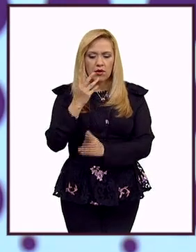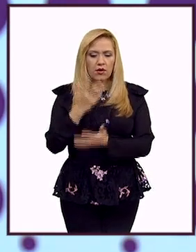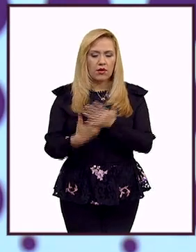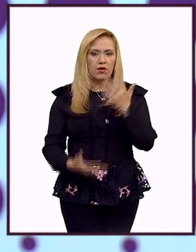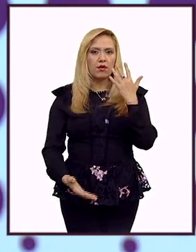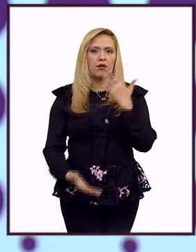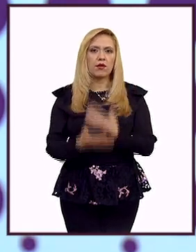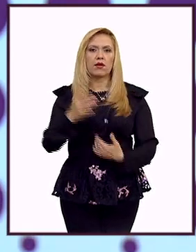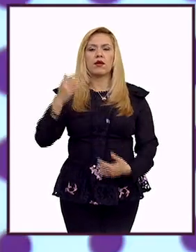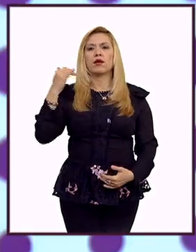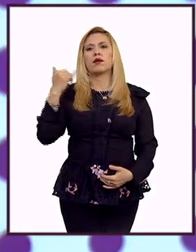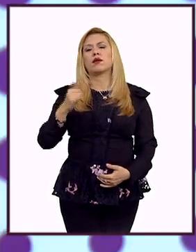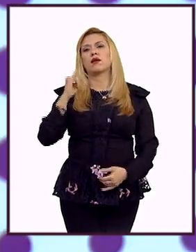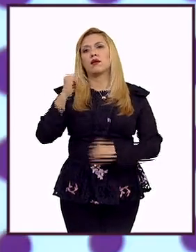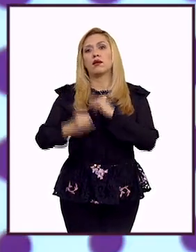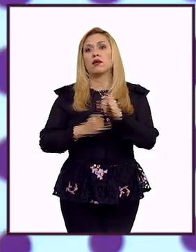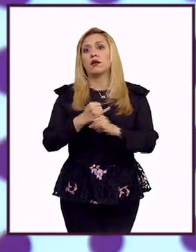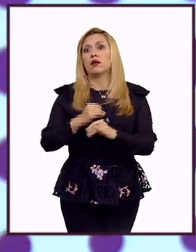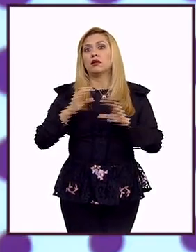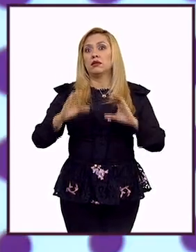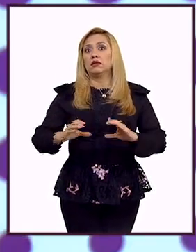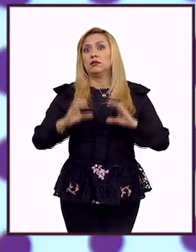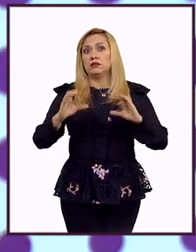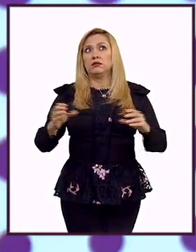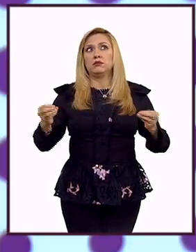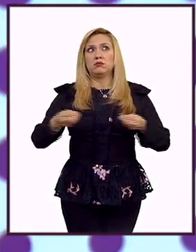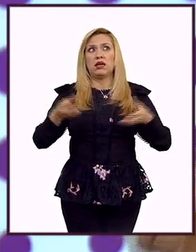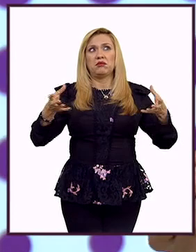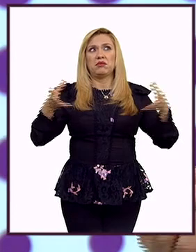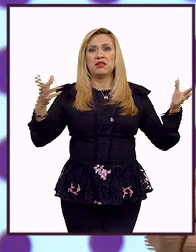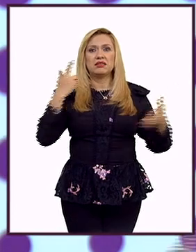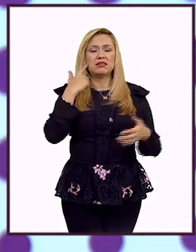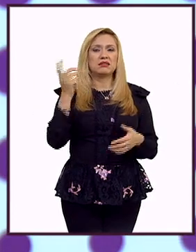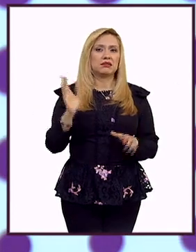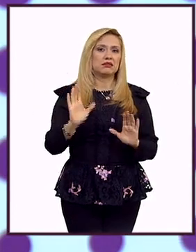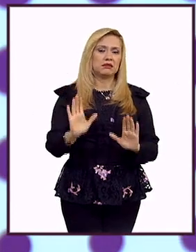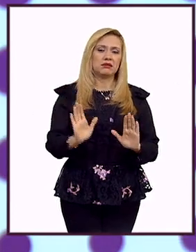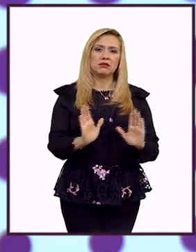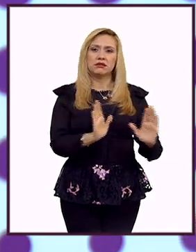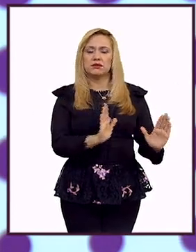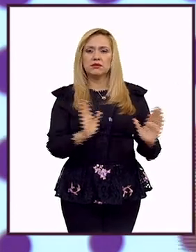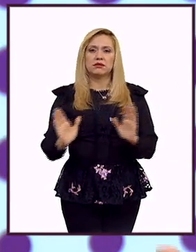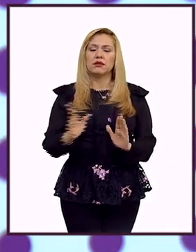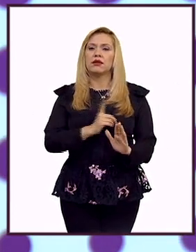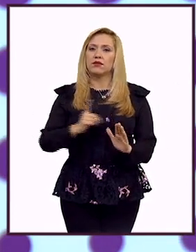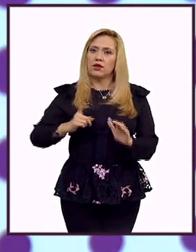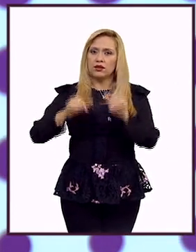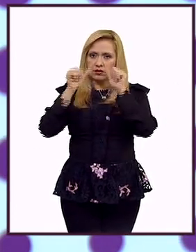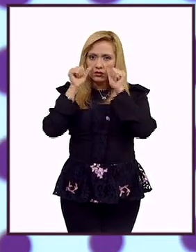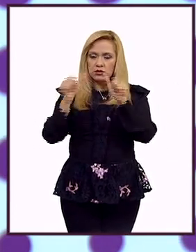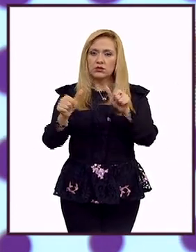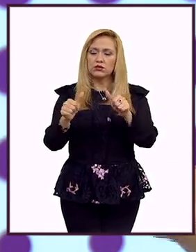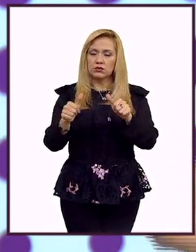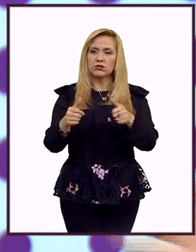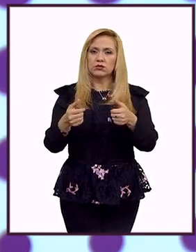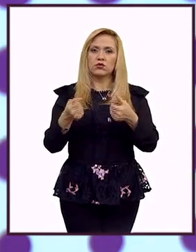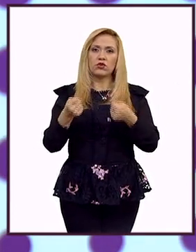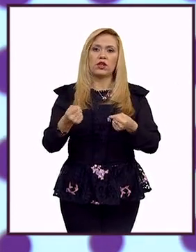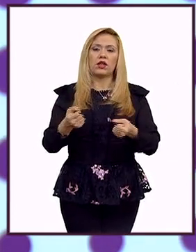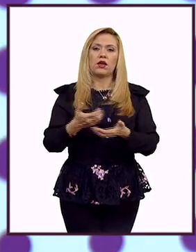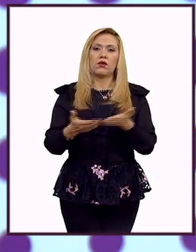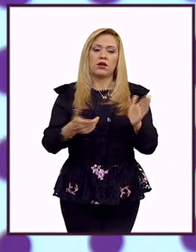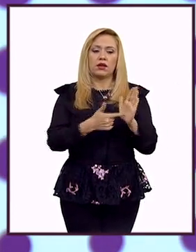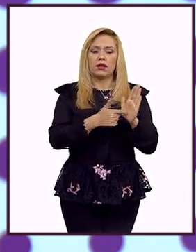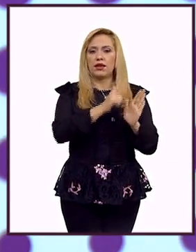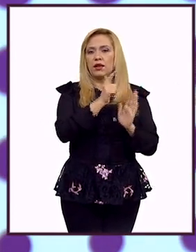también internacional de transgénicos, digamos, que está concentrando las semillas y la alimentación. Entonces, creo que hay debates actuales muy fuertes donde la declaración es un